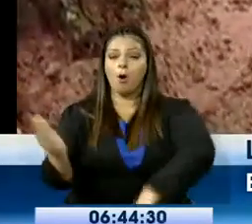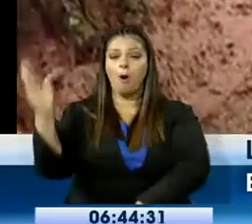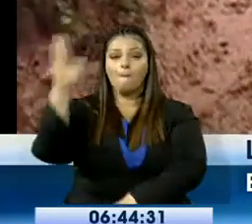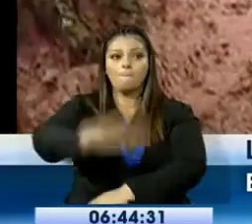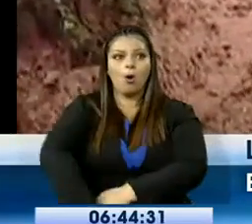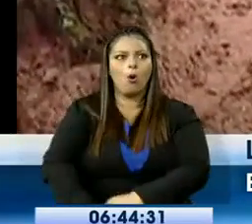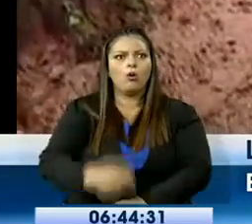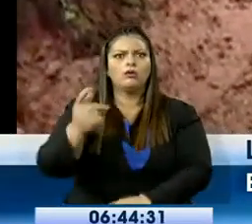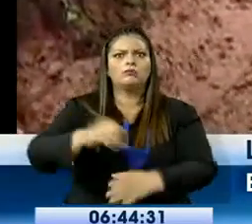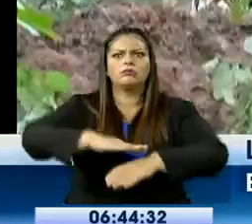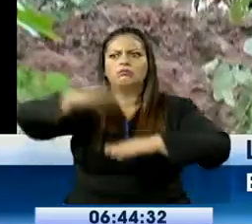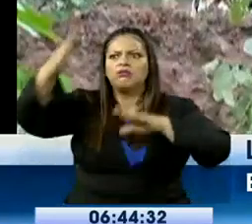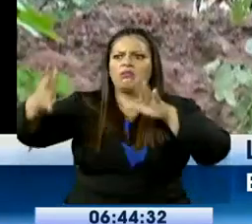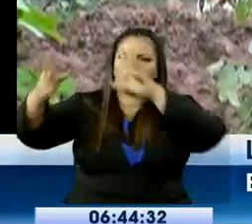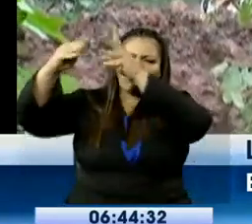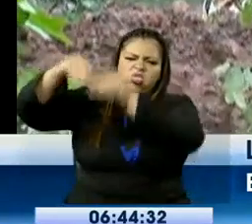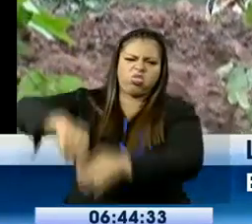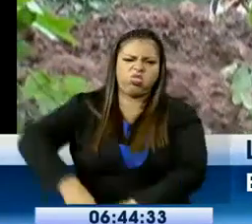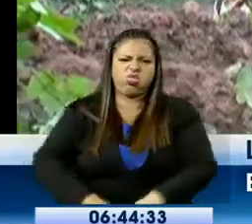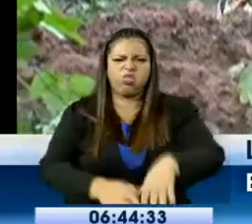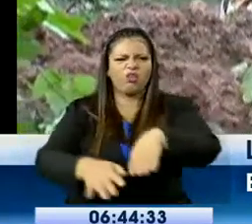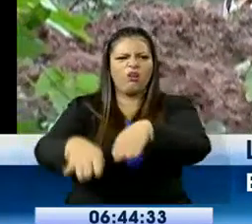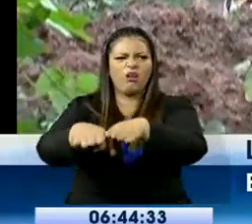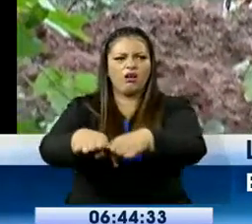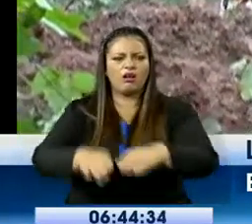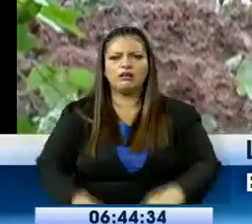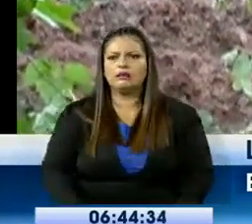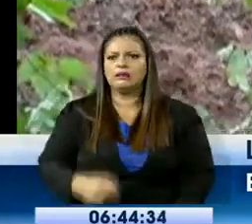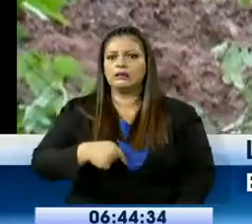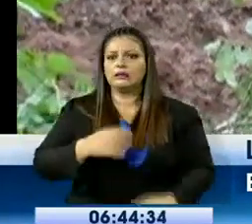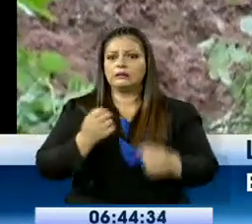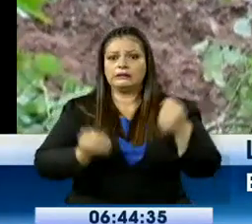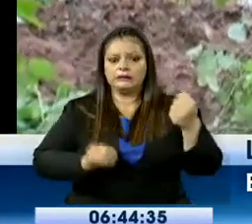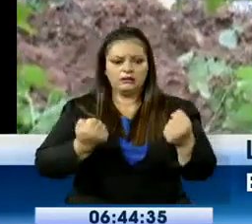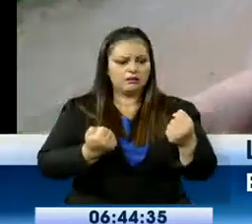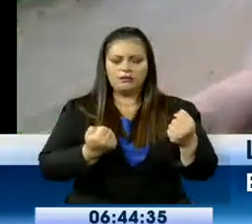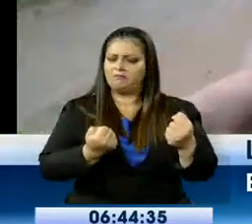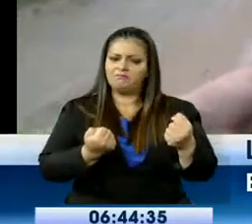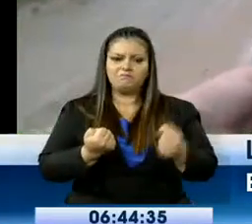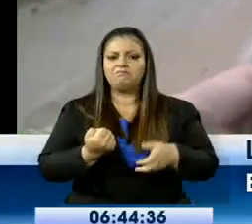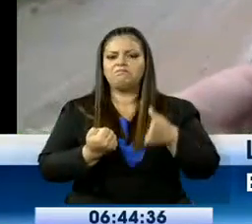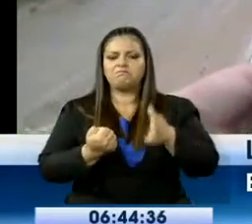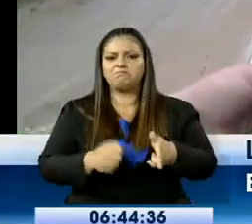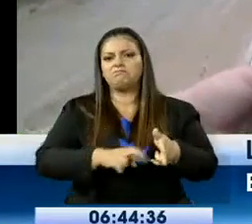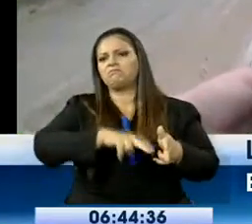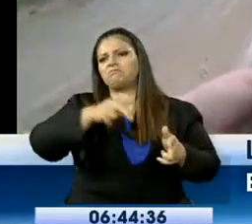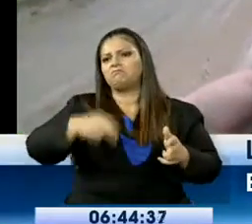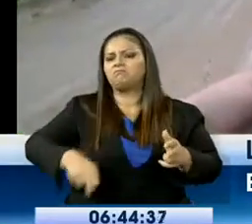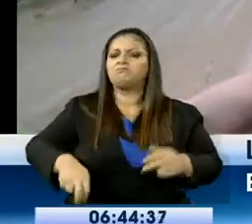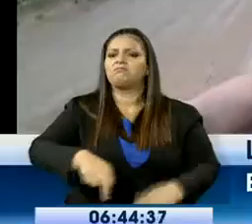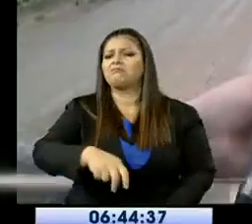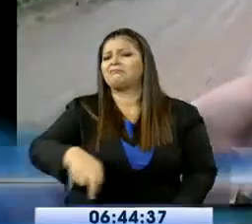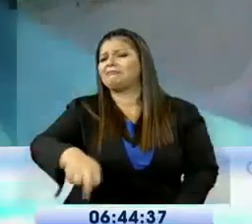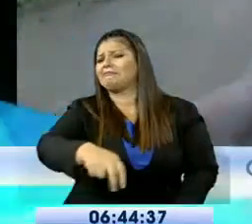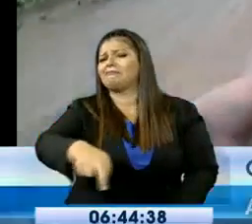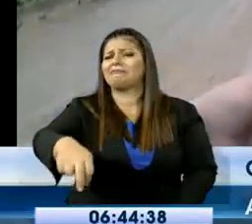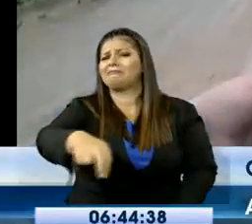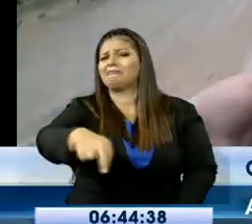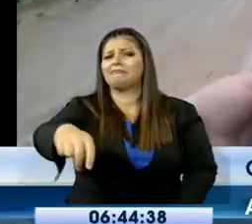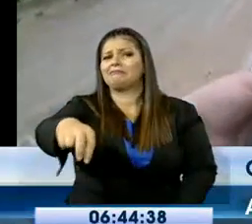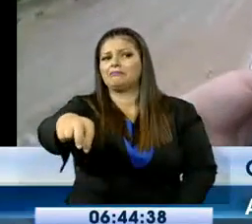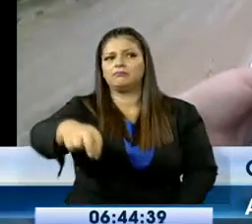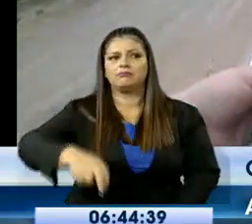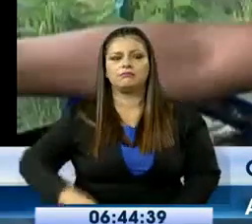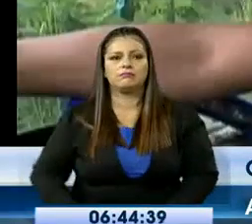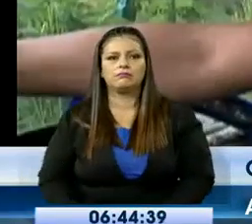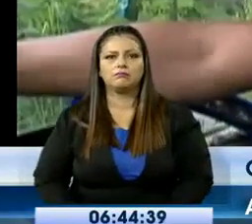tierra. Muchos transeúntes tuvieron que hacer trasbordo para llegar a su lugar de destino. Tres derrumbes más fuertes que este, la cual tapan toda